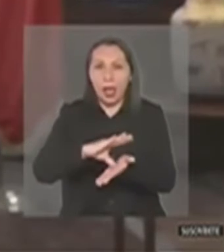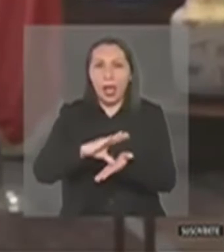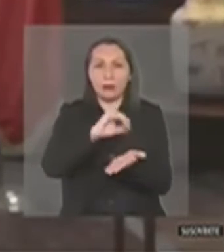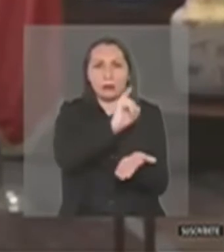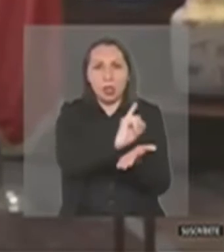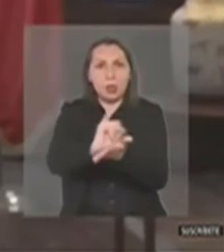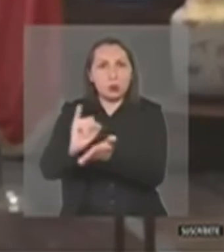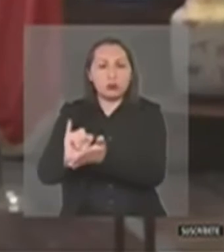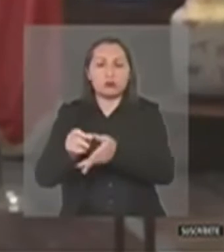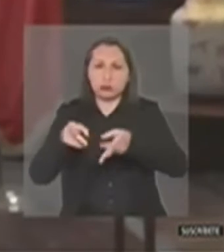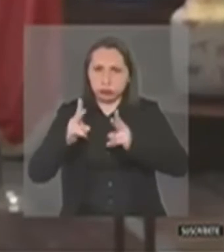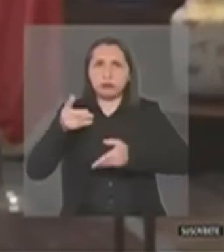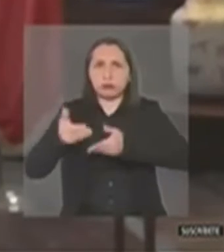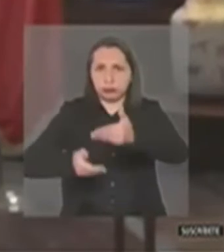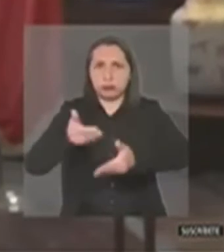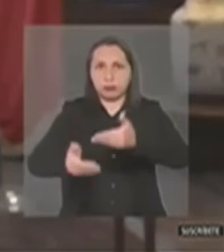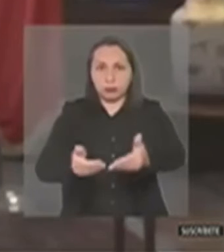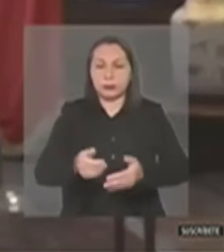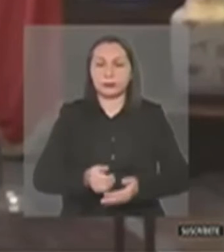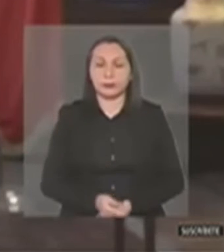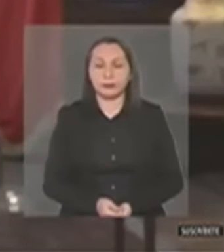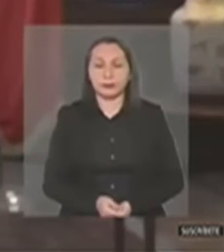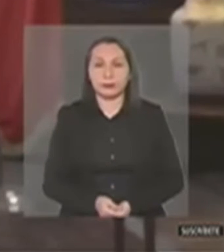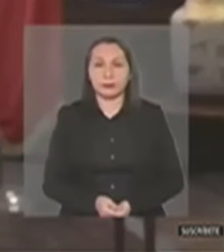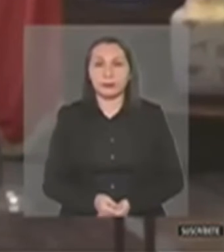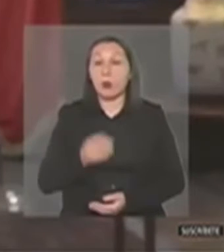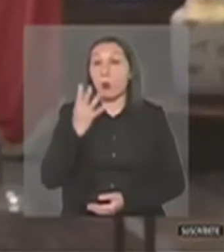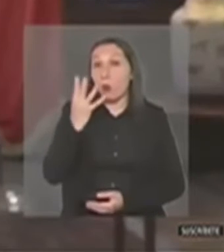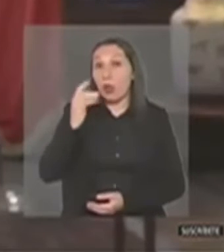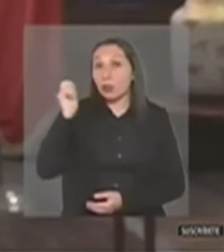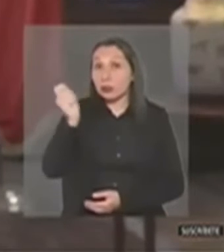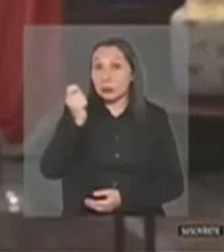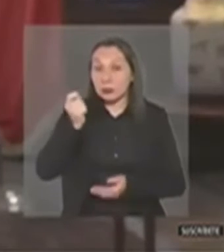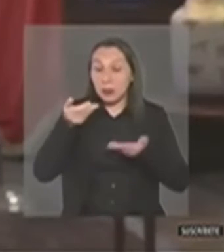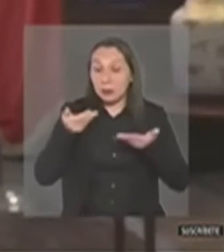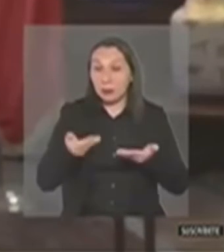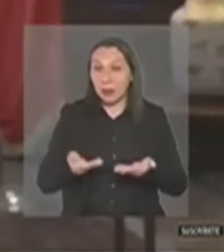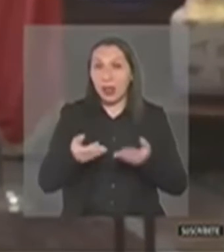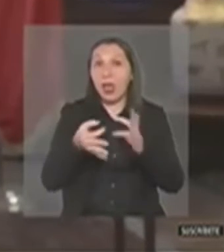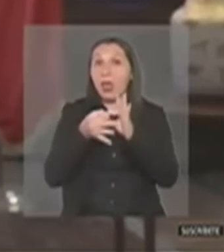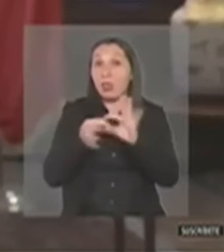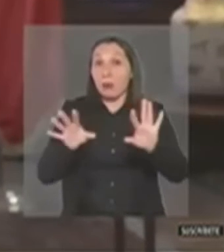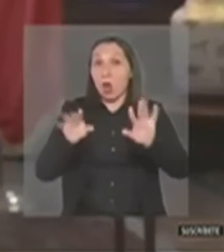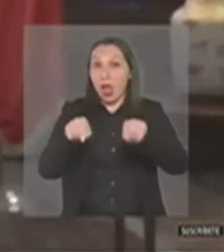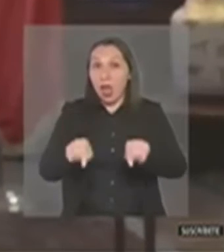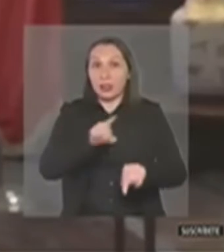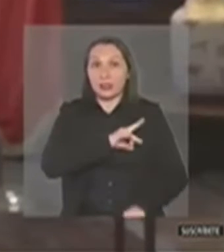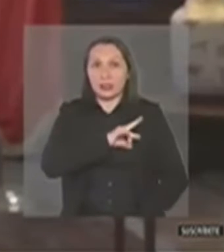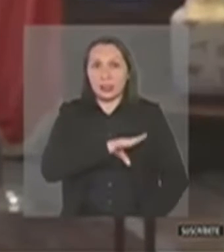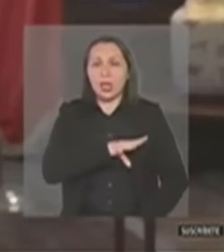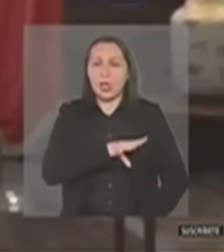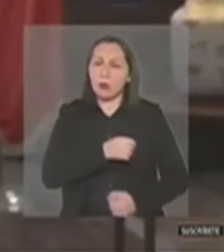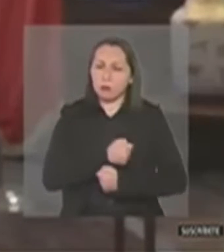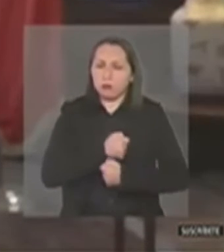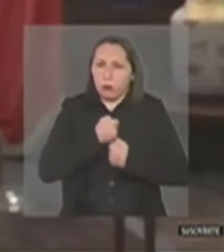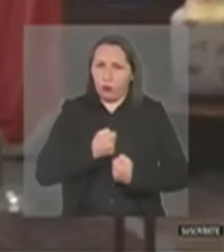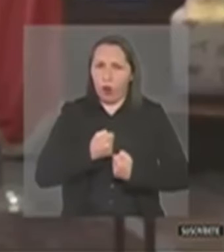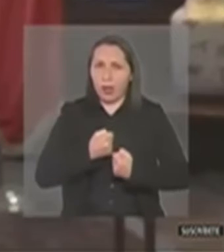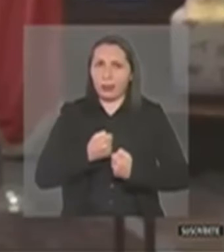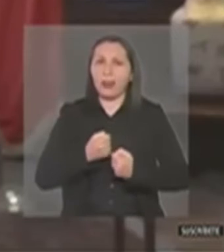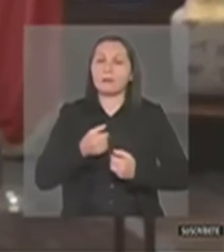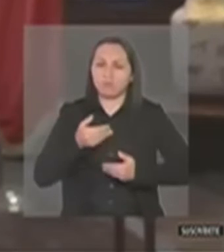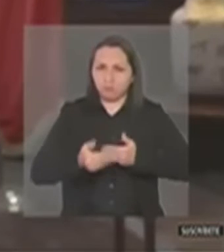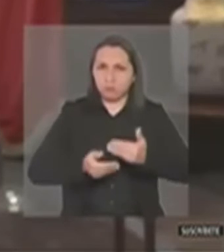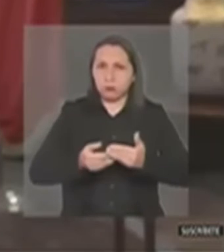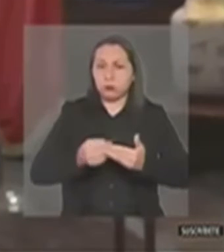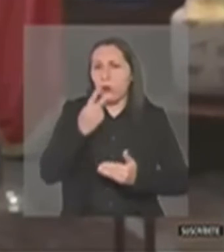votó contrario a la 60 y tanto por ciento. 62-38, sí, una pela. Sí, sí, sí. Entonces, este muchacho que